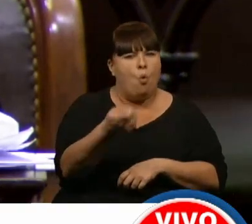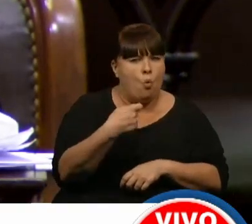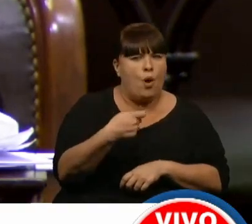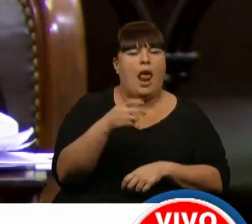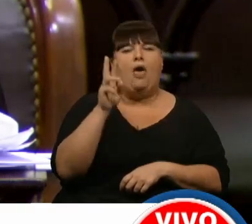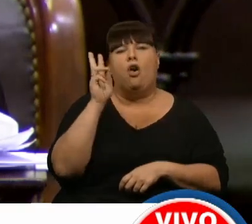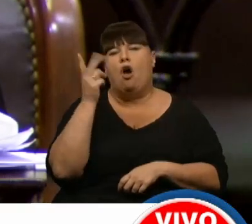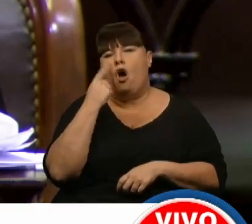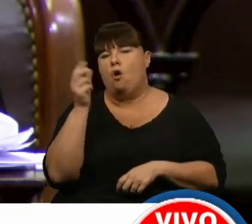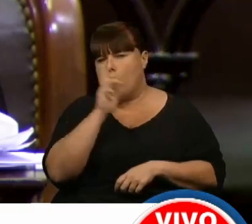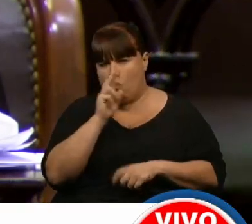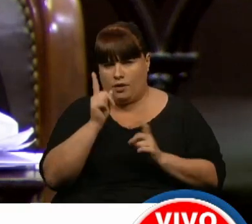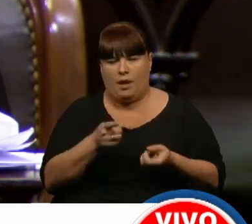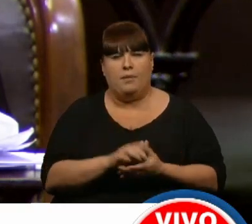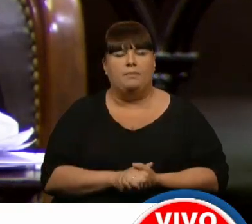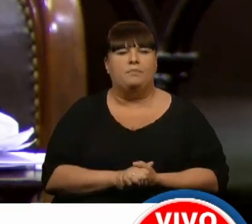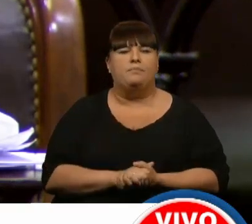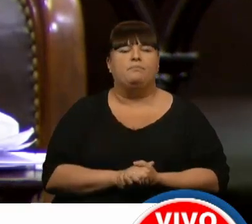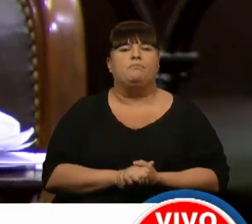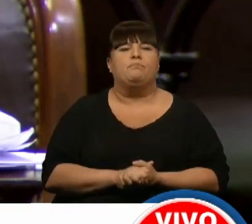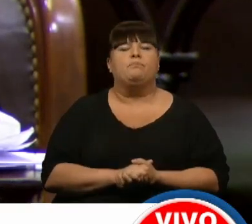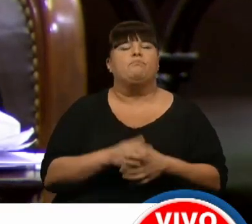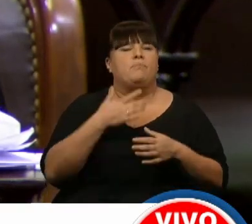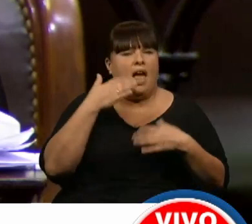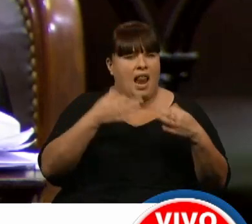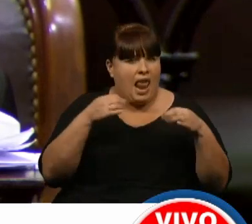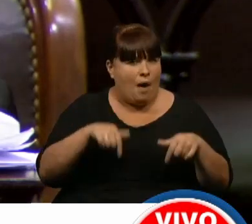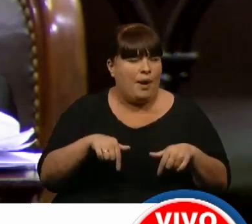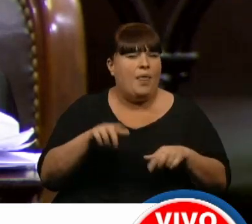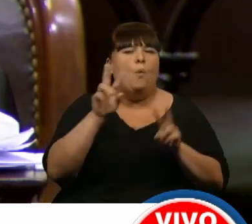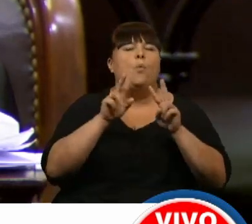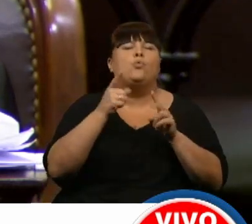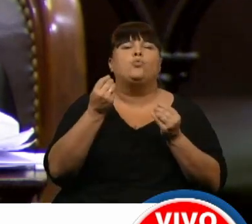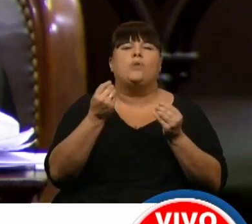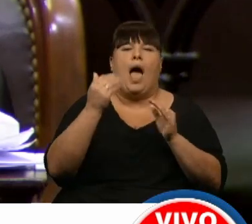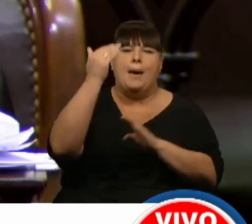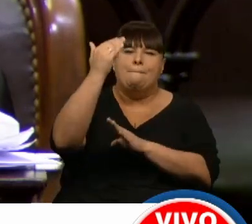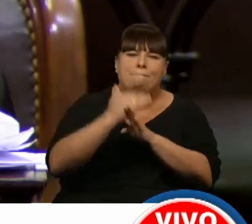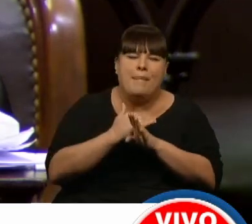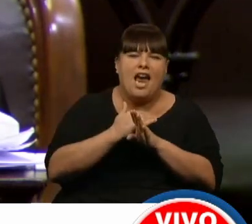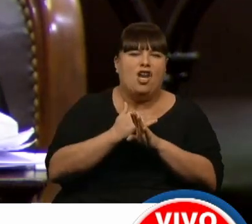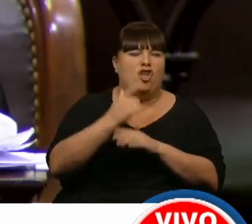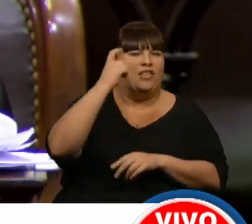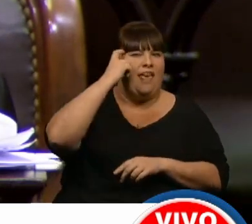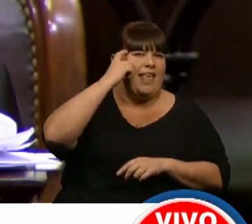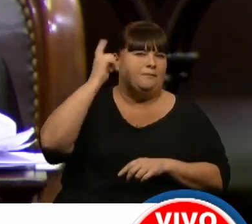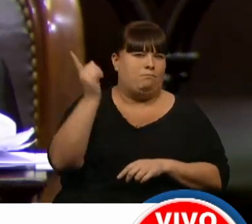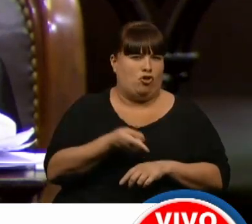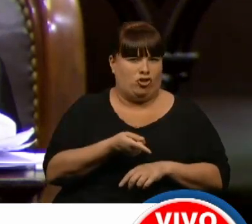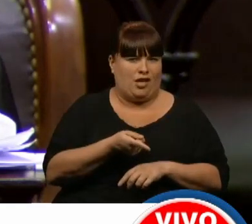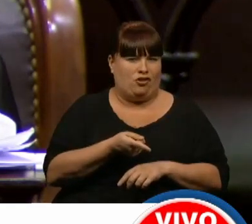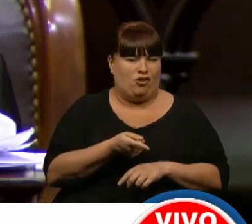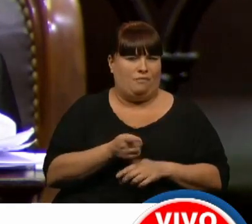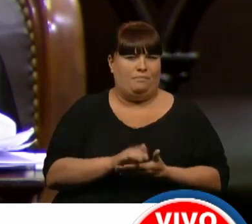jubilados y jubiladas. En realidad estamos hablando de bajar a menos de un